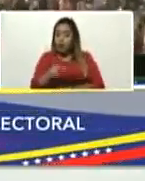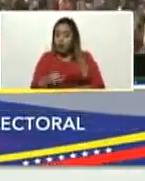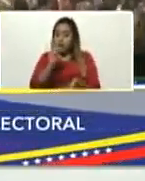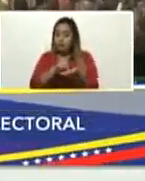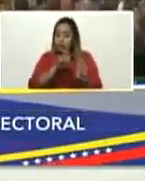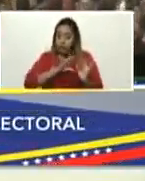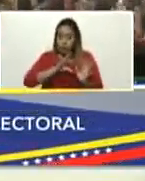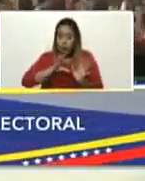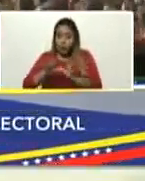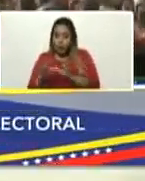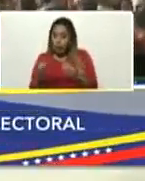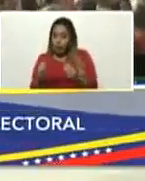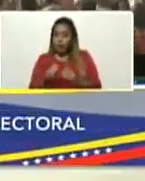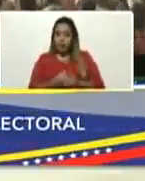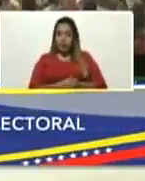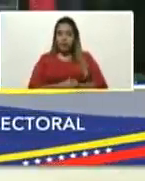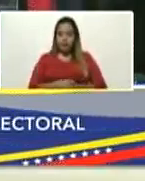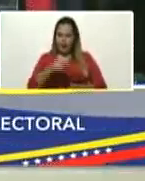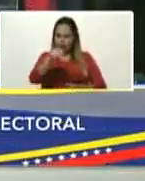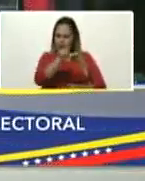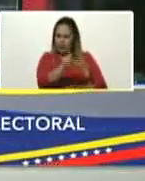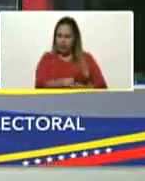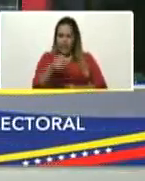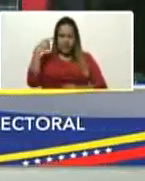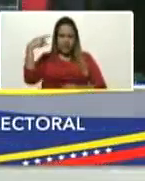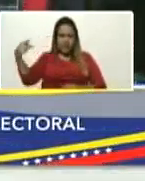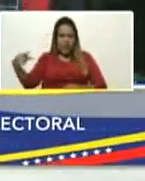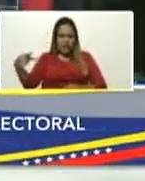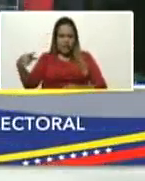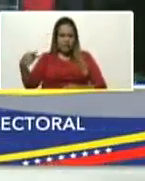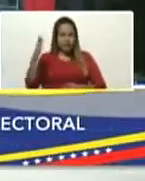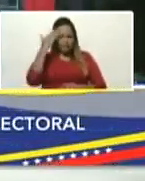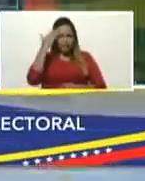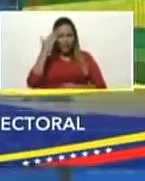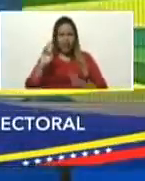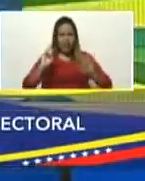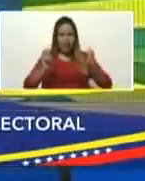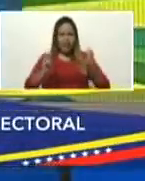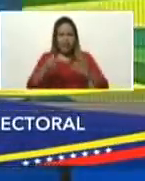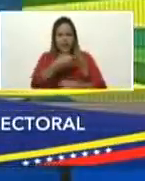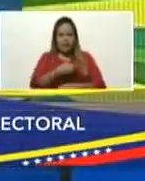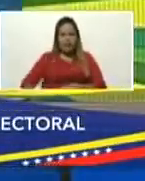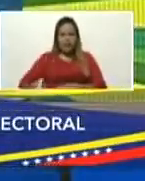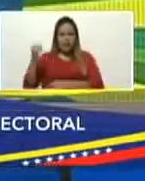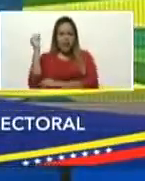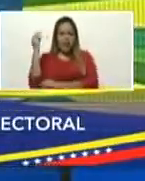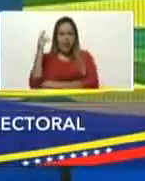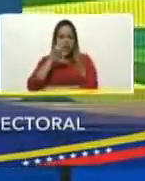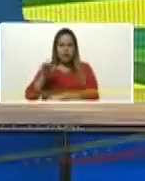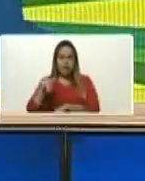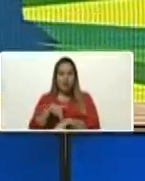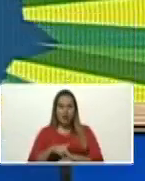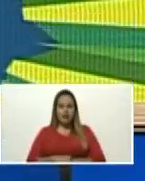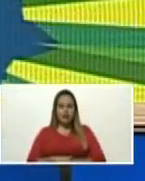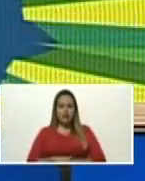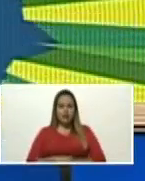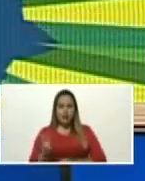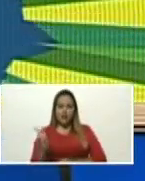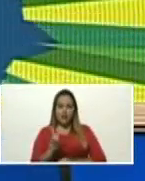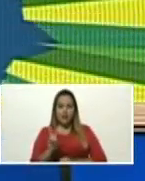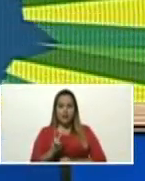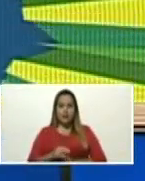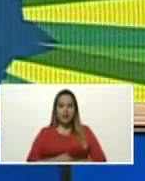Aquí tenemos a un psiquiatra versado en la materia, el presidente de la Asamblea Nacional de la República